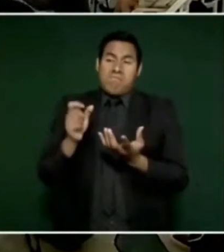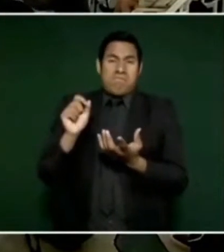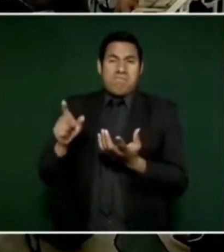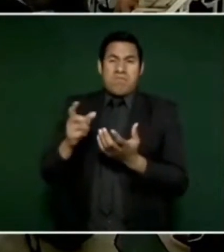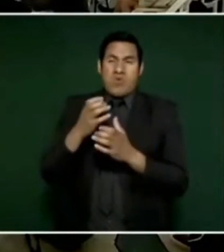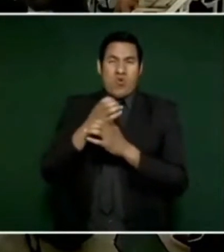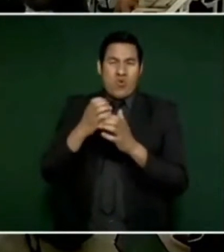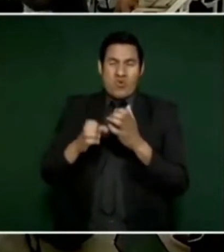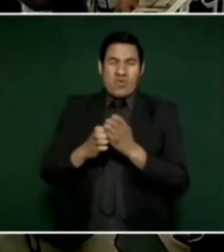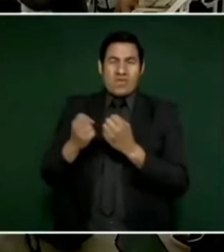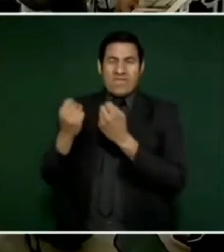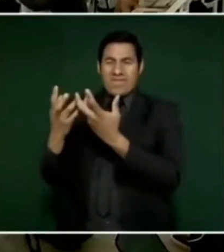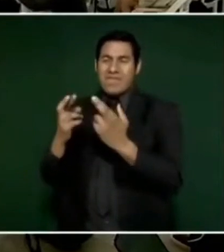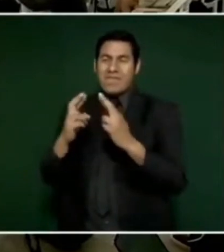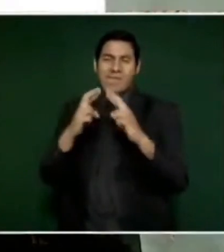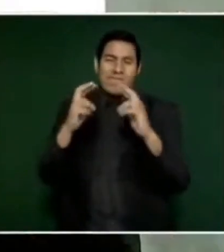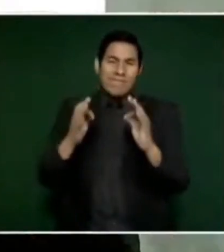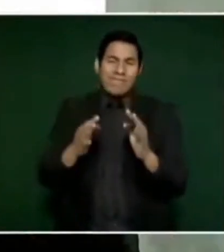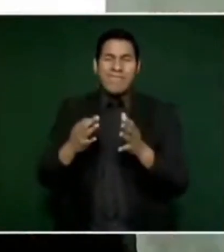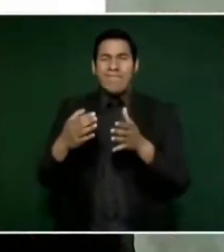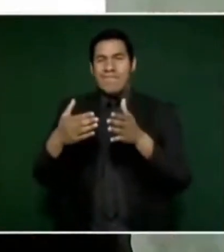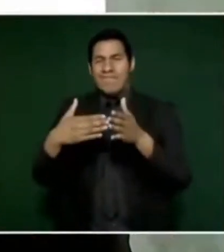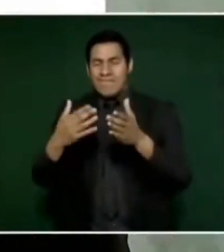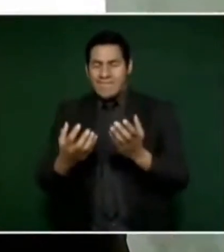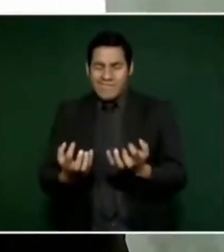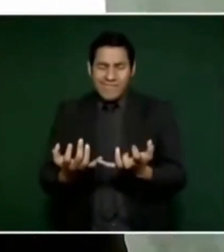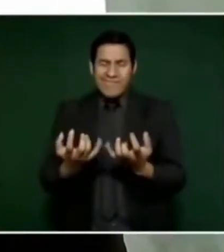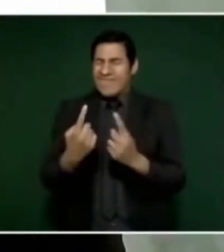electrodomésticos también otra cantidad importante.